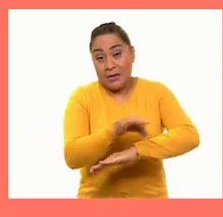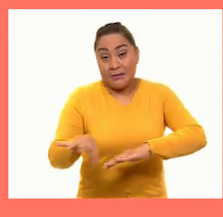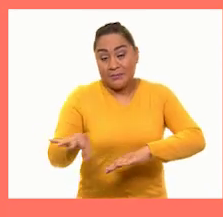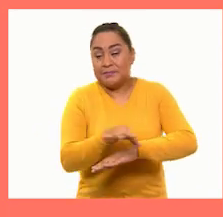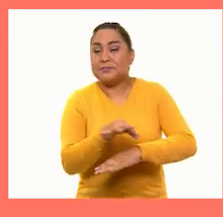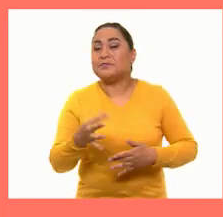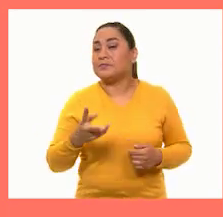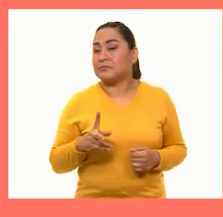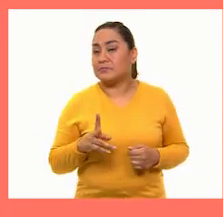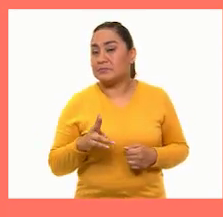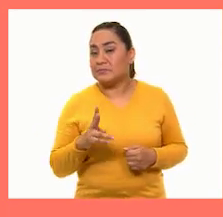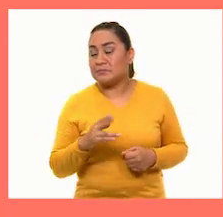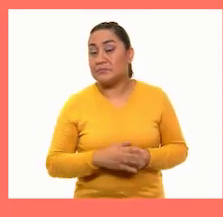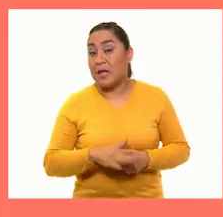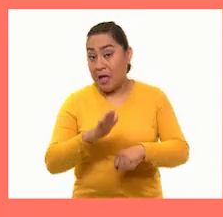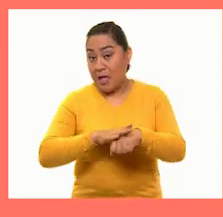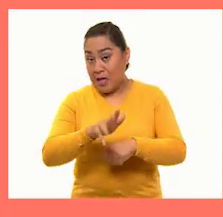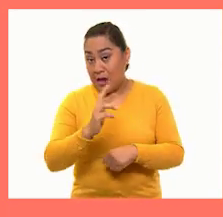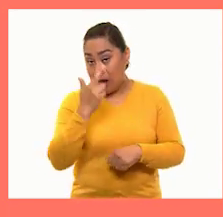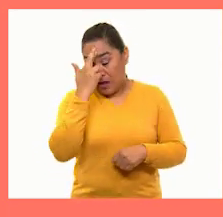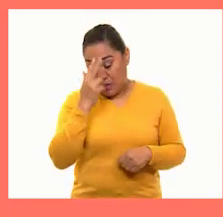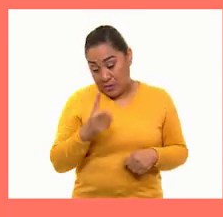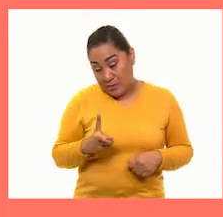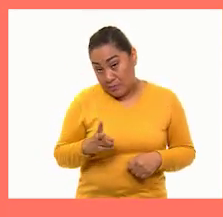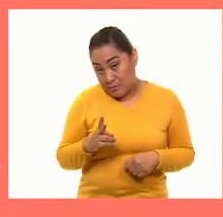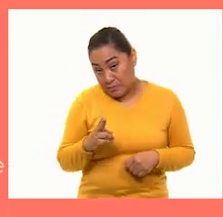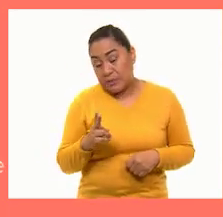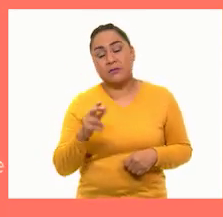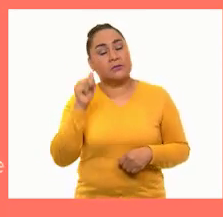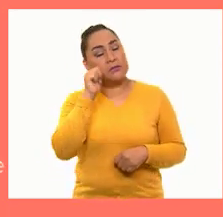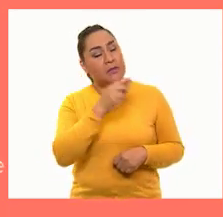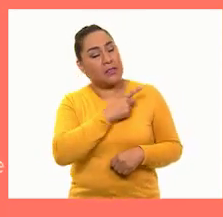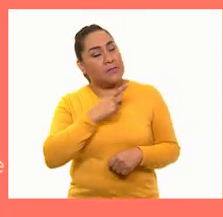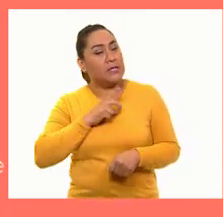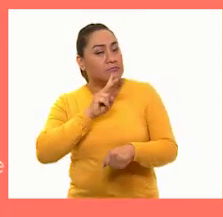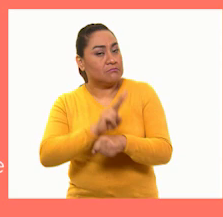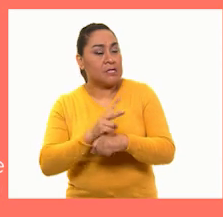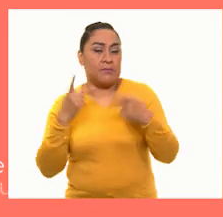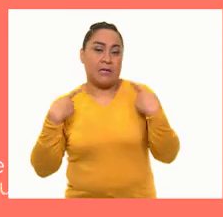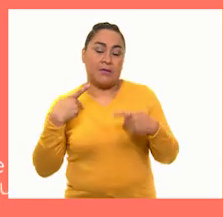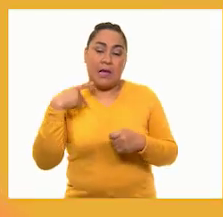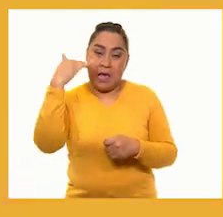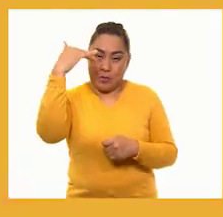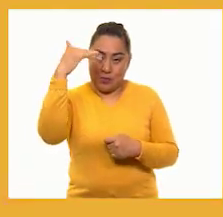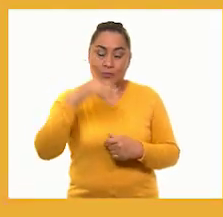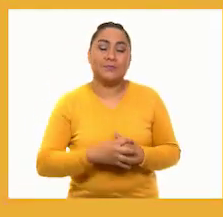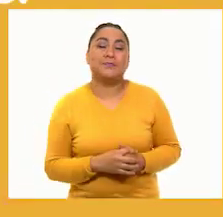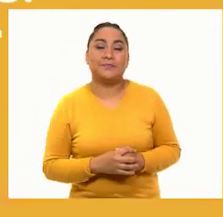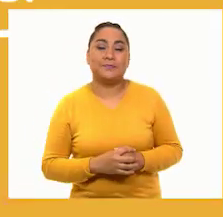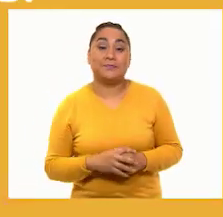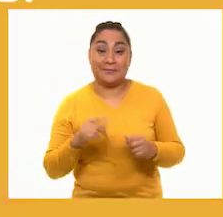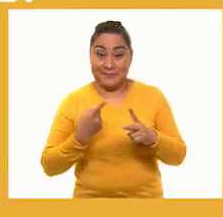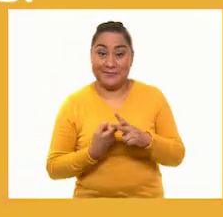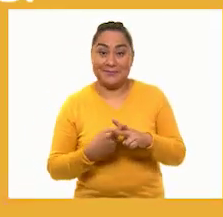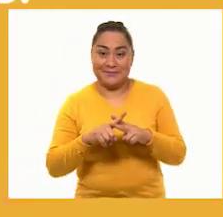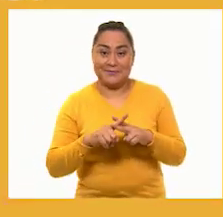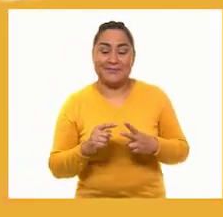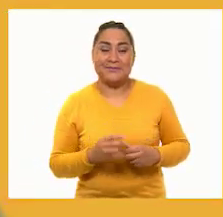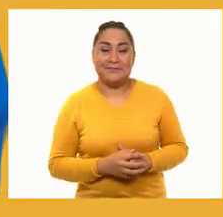y tijeras. Recuerda que la manipulación de estas debe estar supervisada por un adulto.